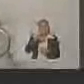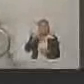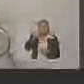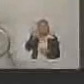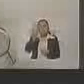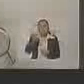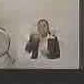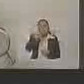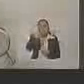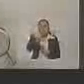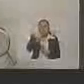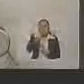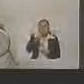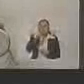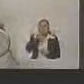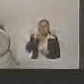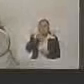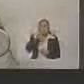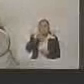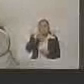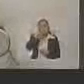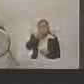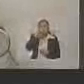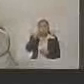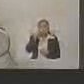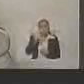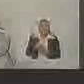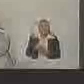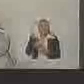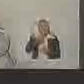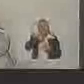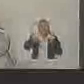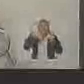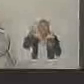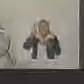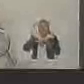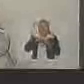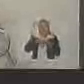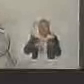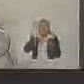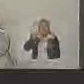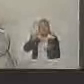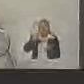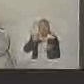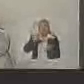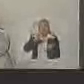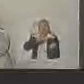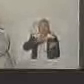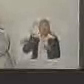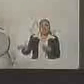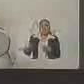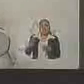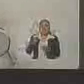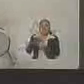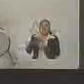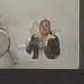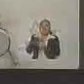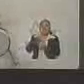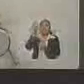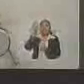ciudadano, que tu vecino de Juárez, vayas a votar. O sea, no dejes que el partido que está actualmente en el